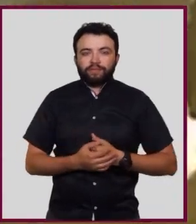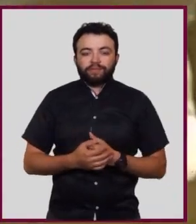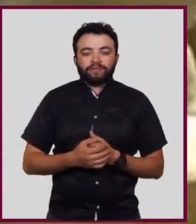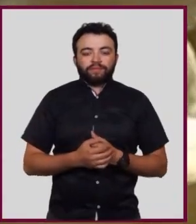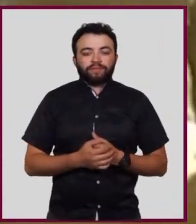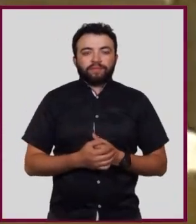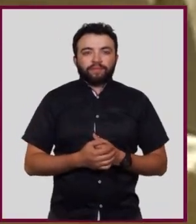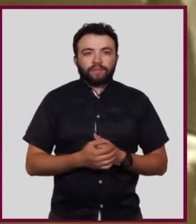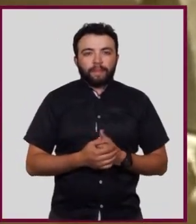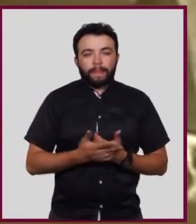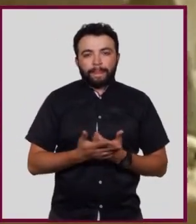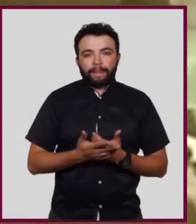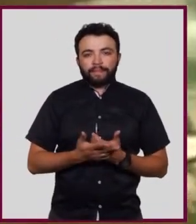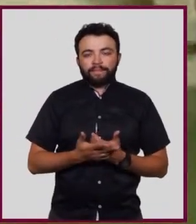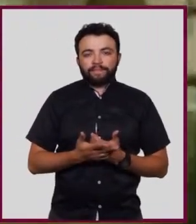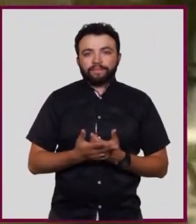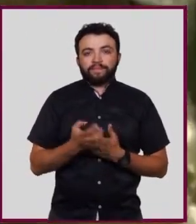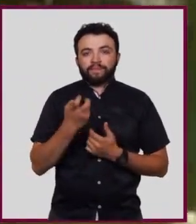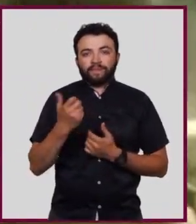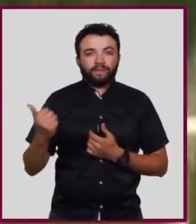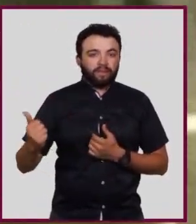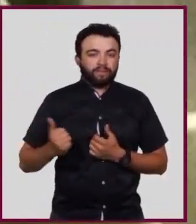En tiempos de la venta,